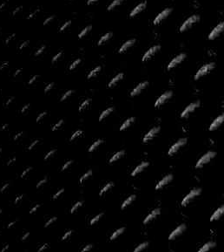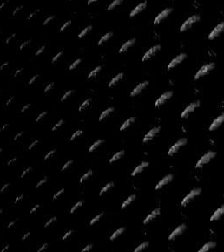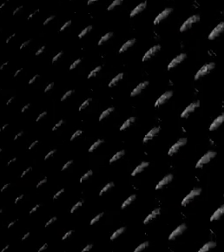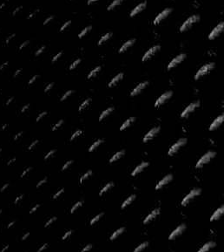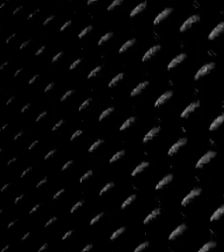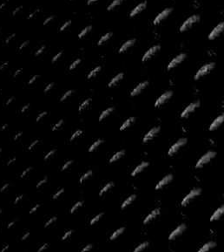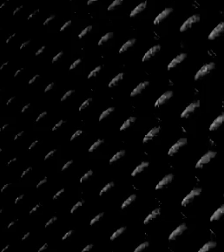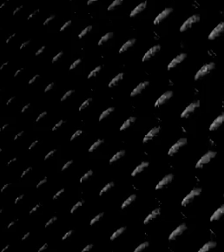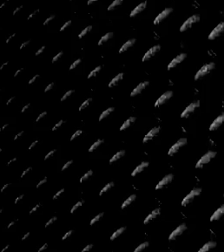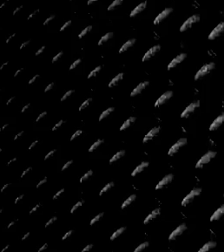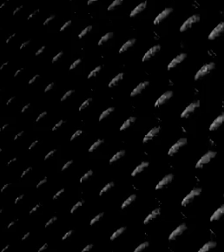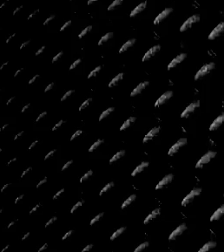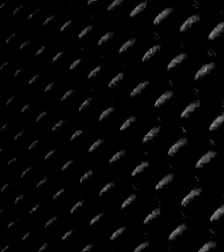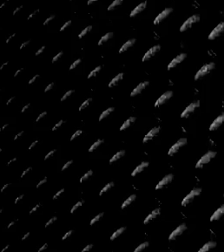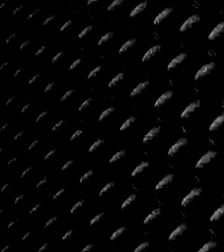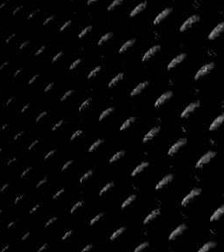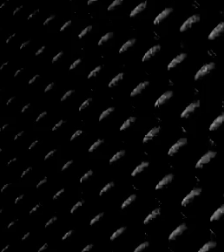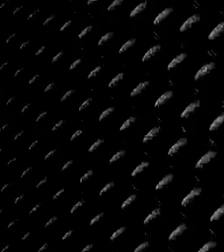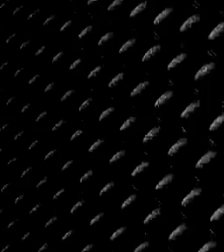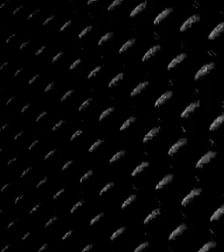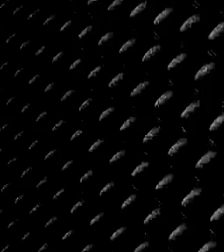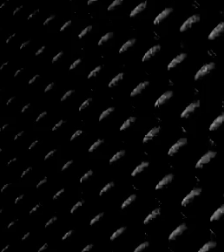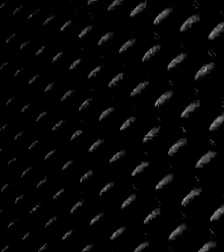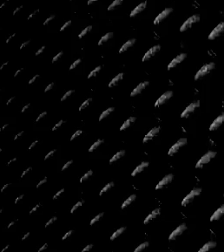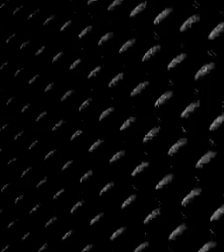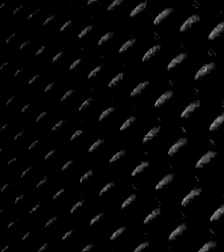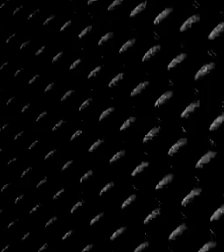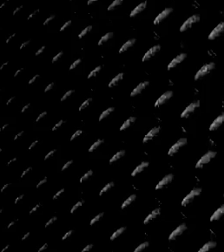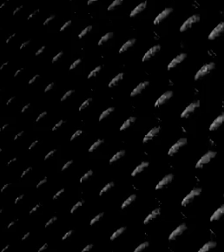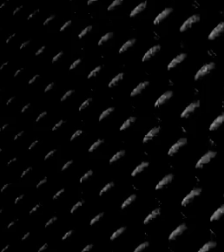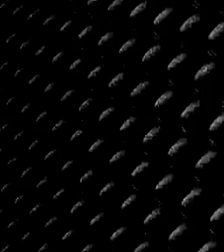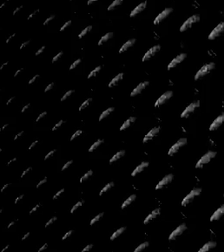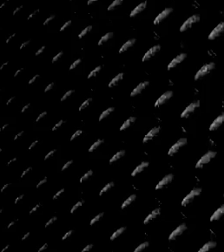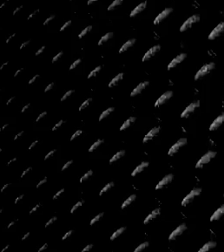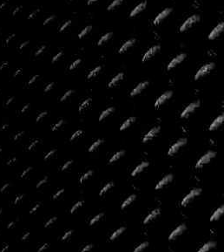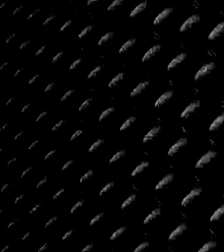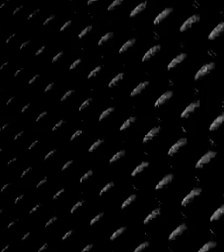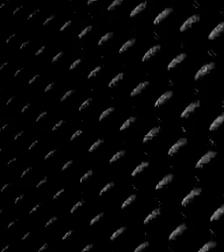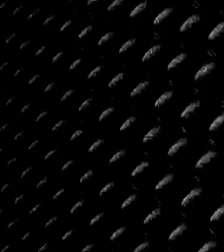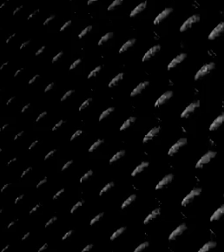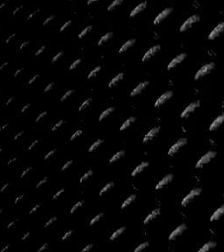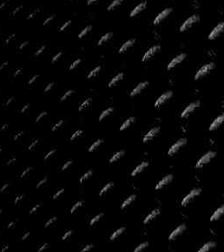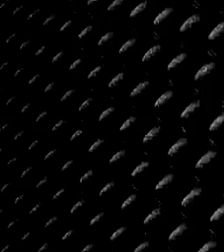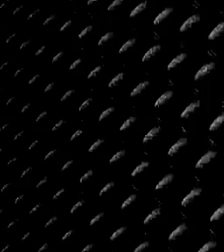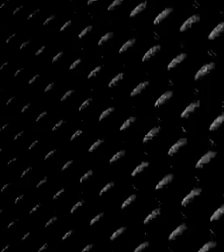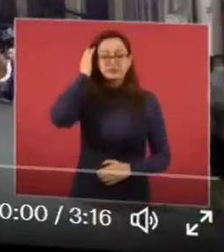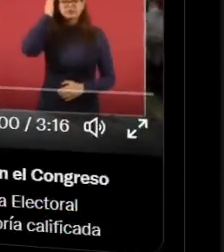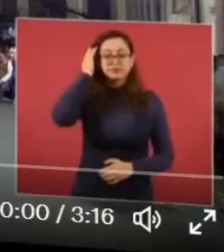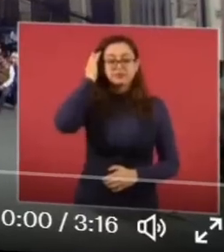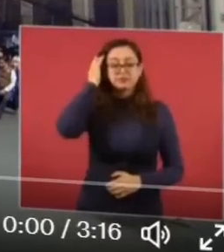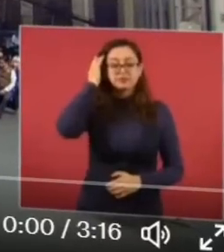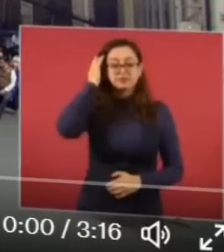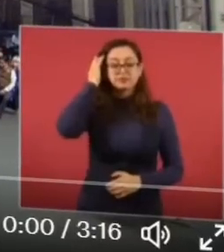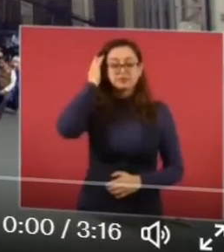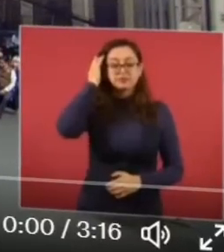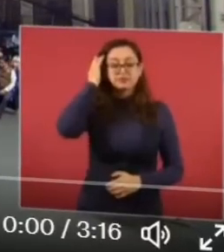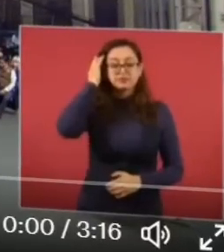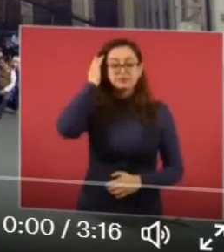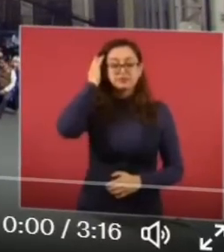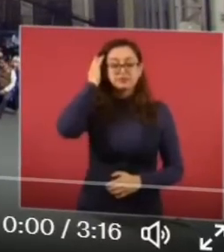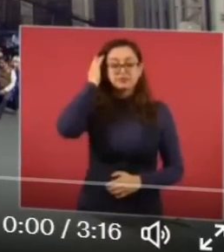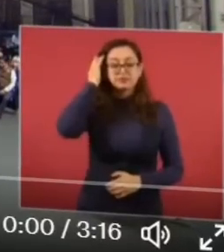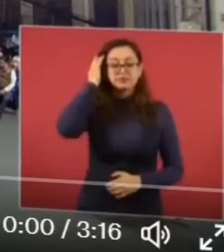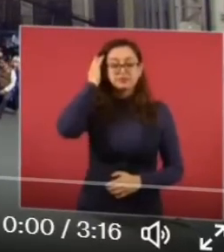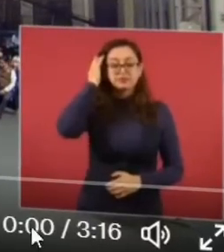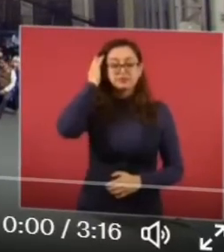porque Bueno cuando ellos piensan que le están haciendo una diablara al presidente no